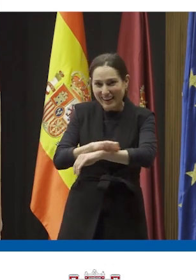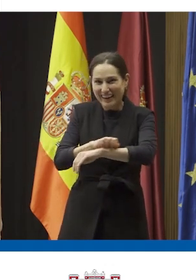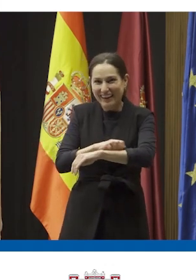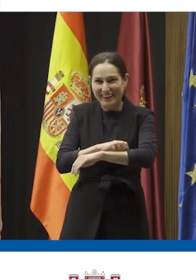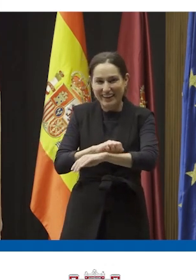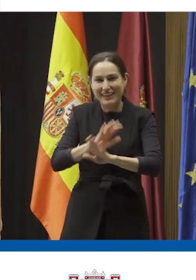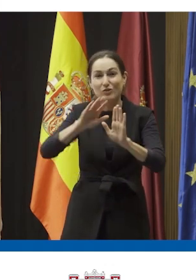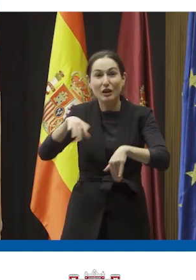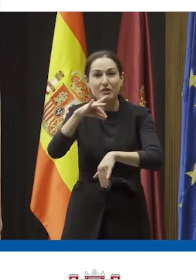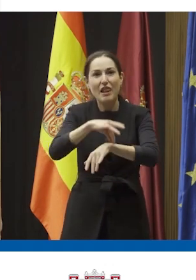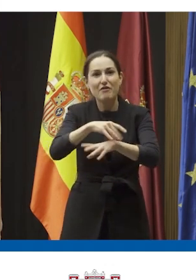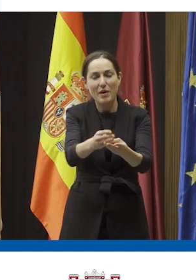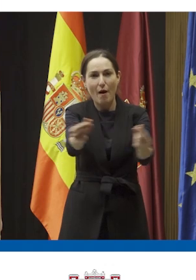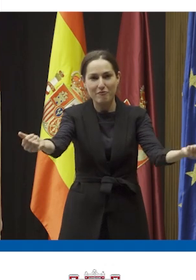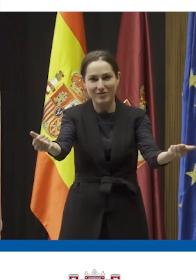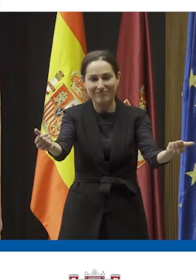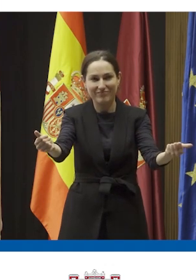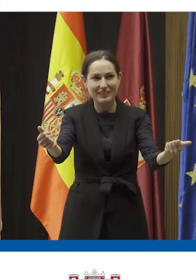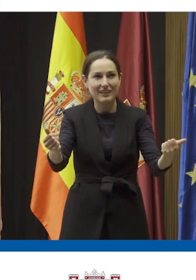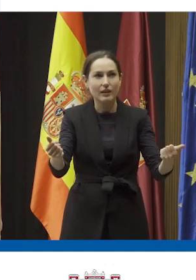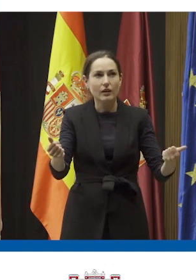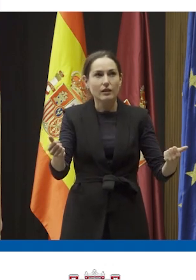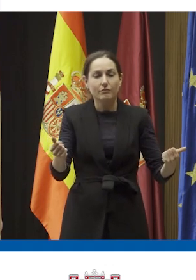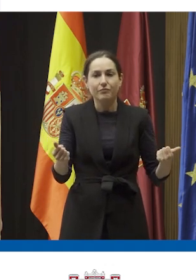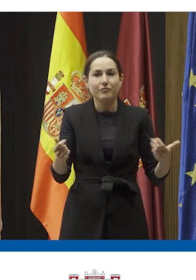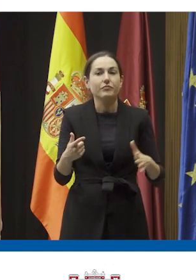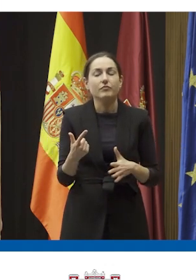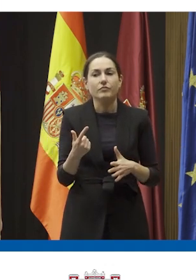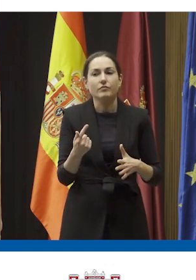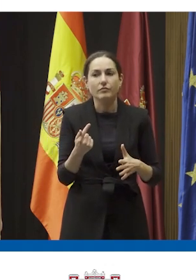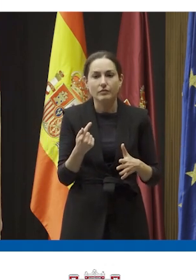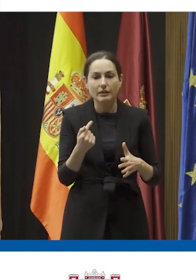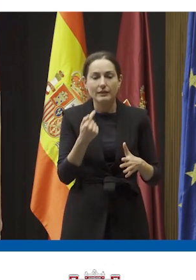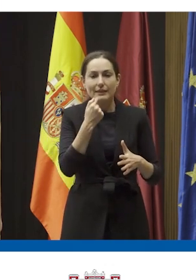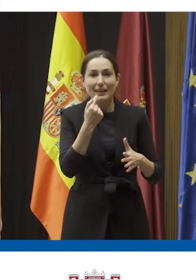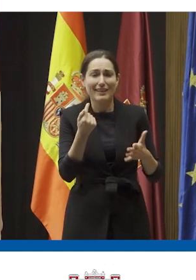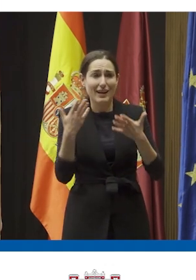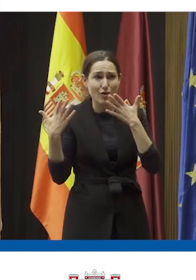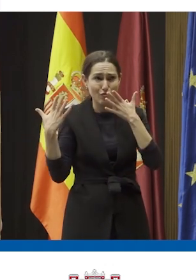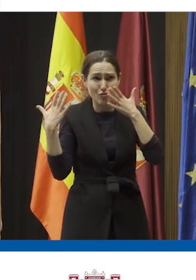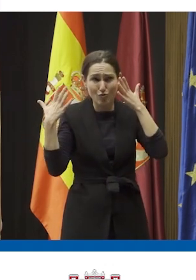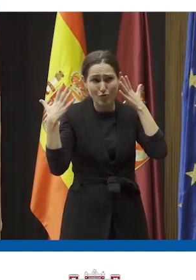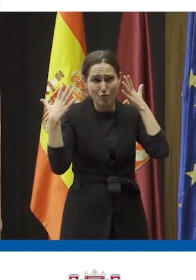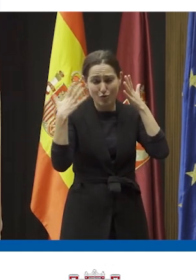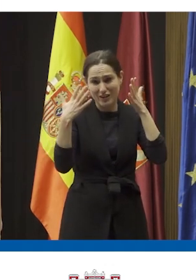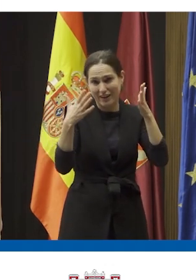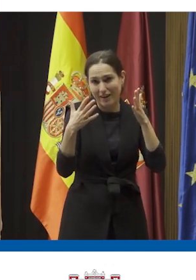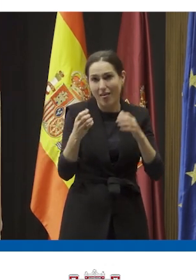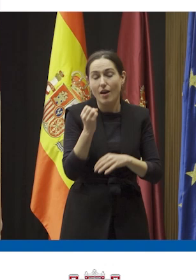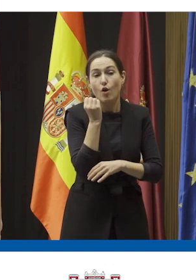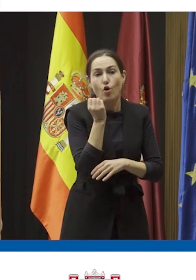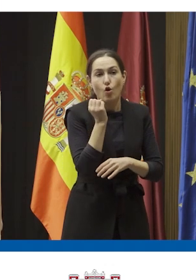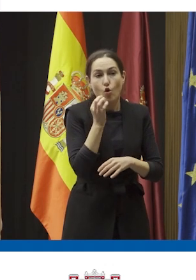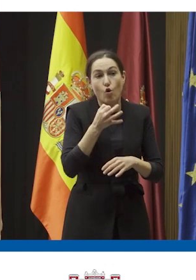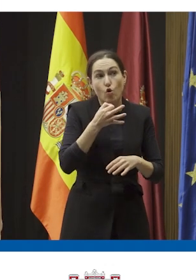Claro, la tragedia de momento fue que era consejera con el padre Claret, consejera confesora de la